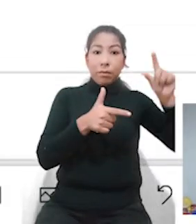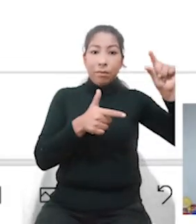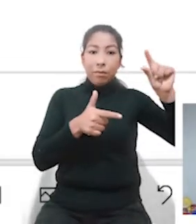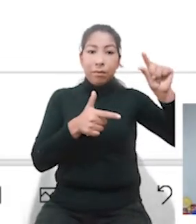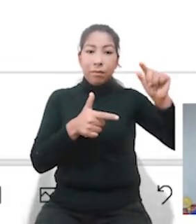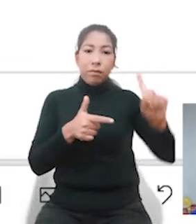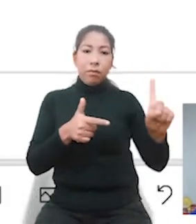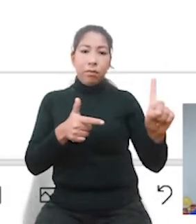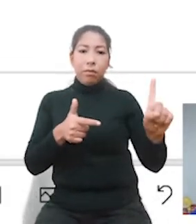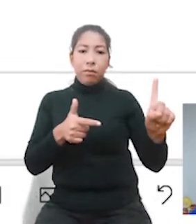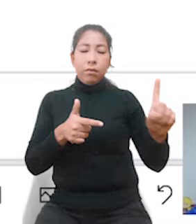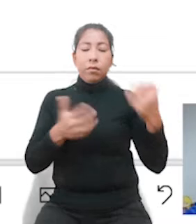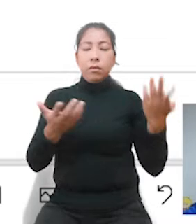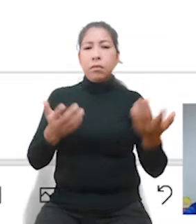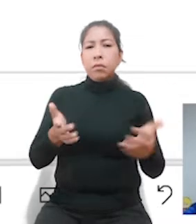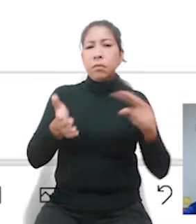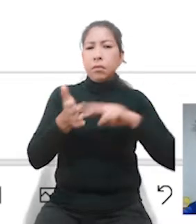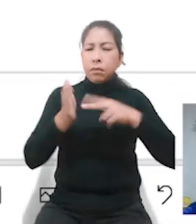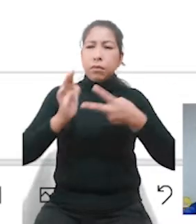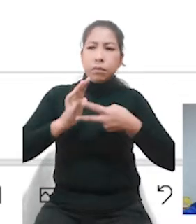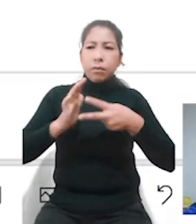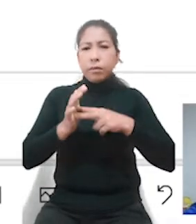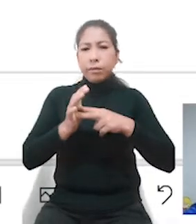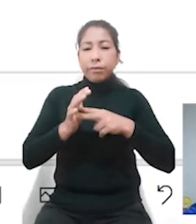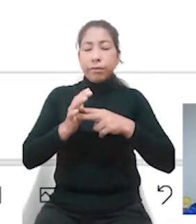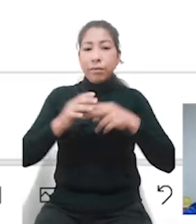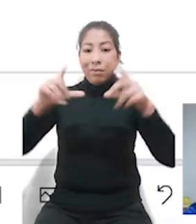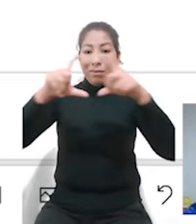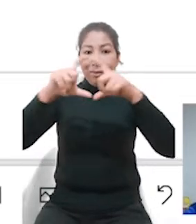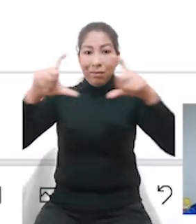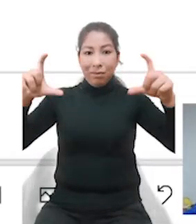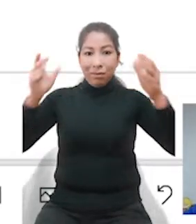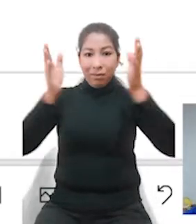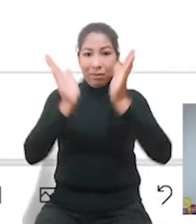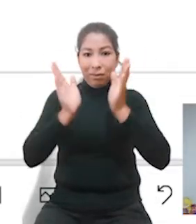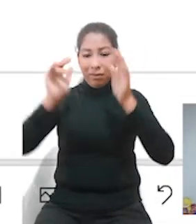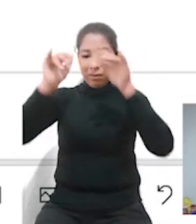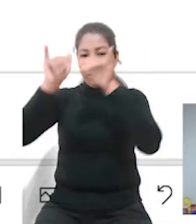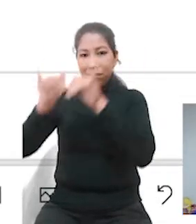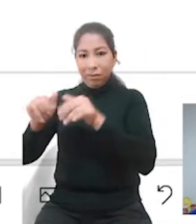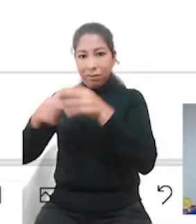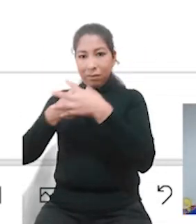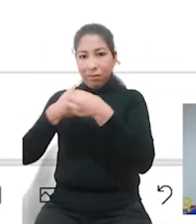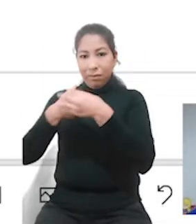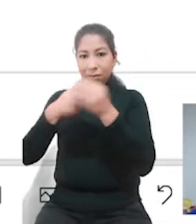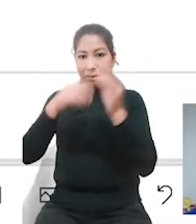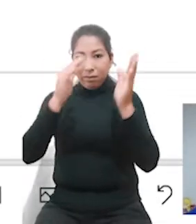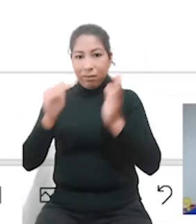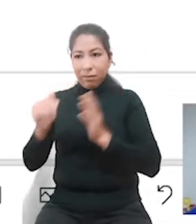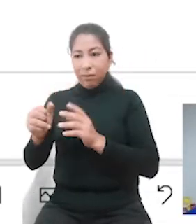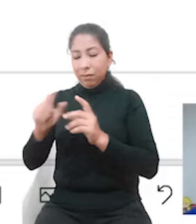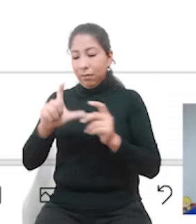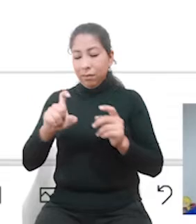1. Nuevamente, por definición de logaritmo, el argumento, anotamos x al